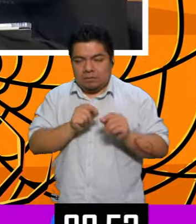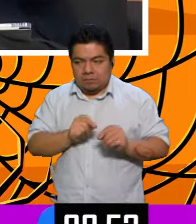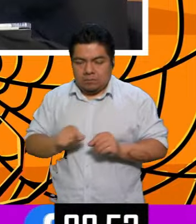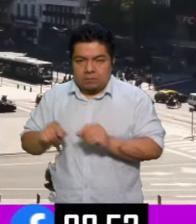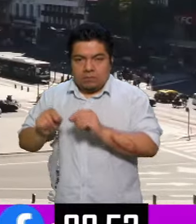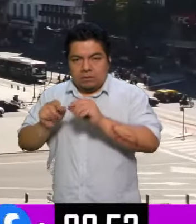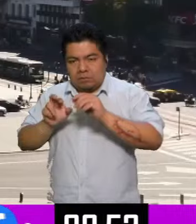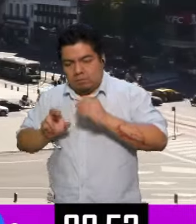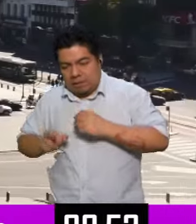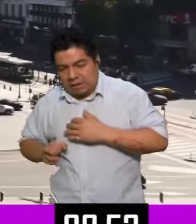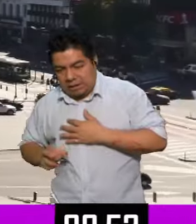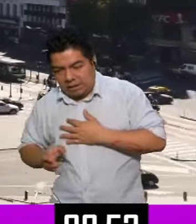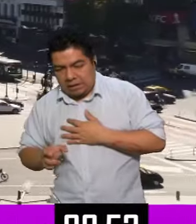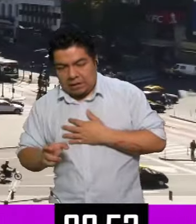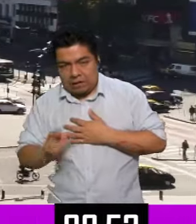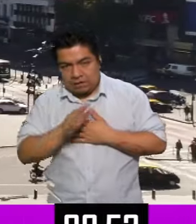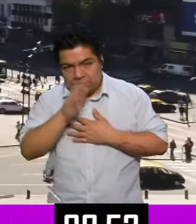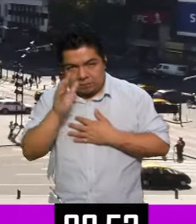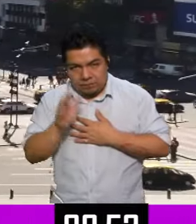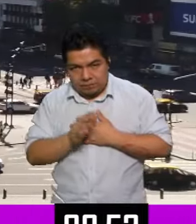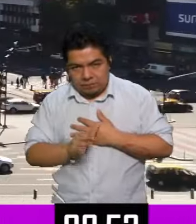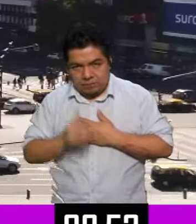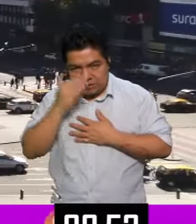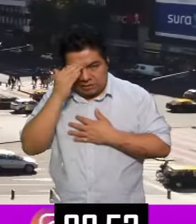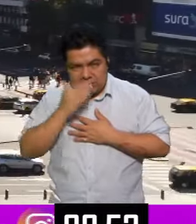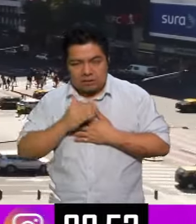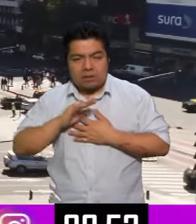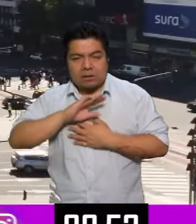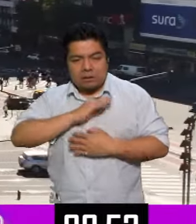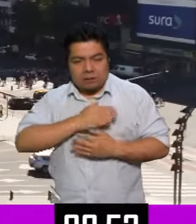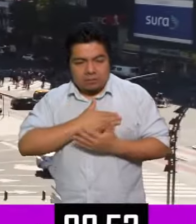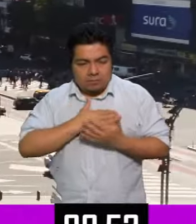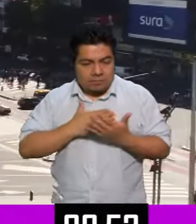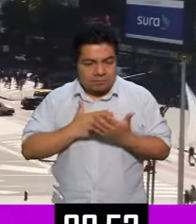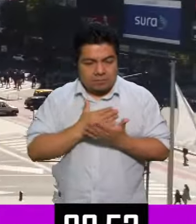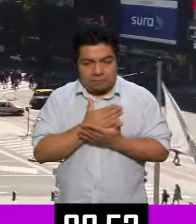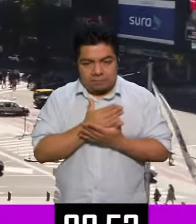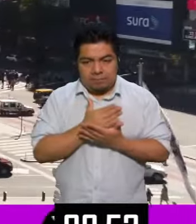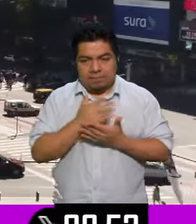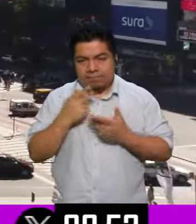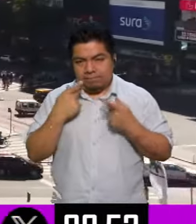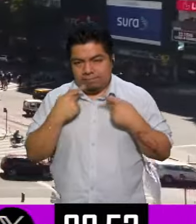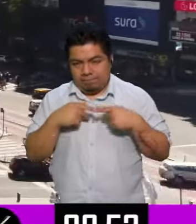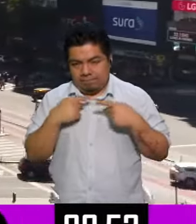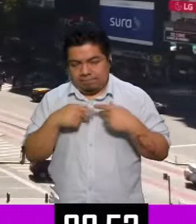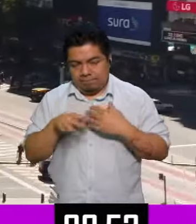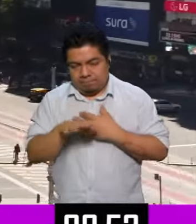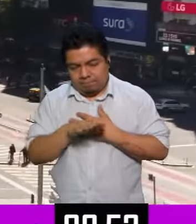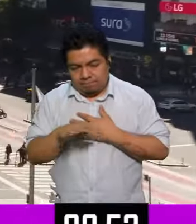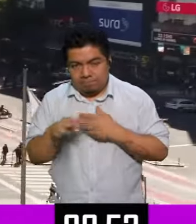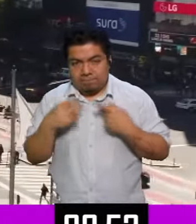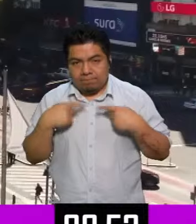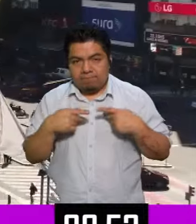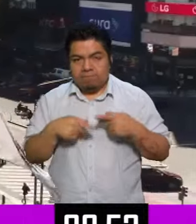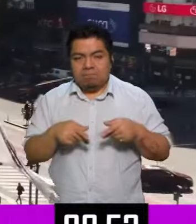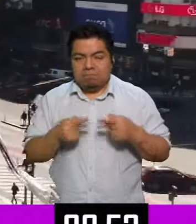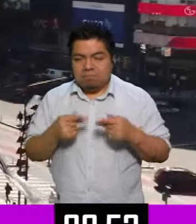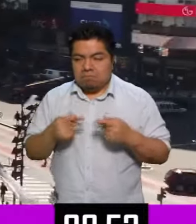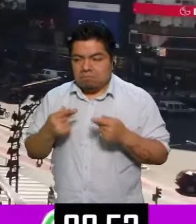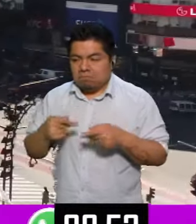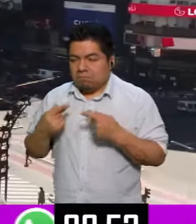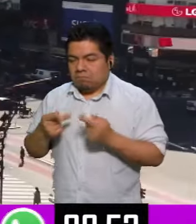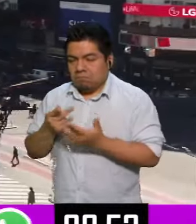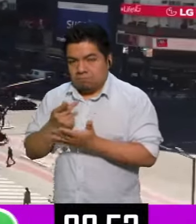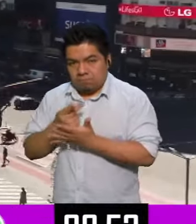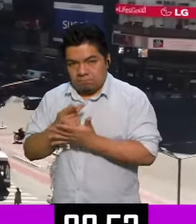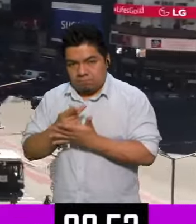ahí nuevamente un conquistador español y los habitantes de ahí estaban comerciando con objetos